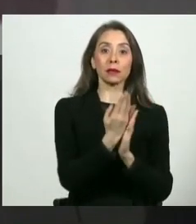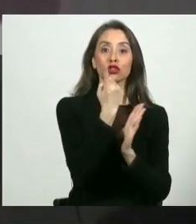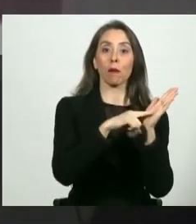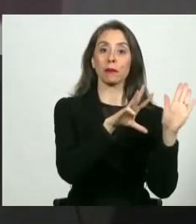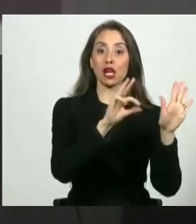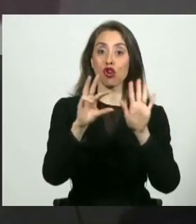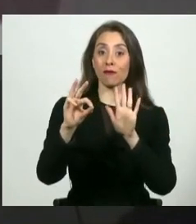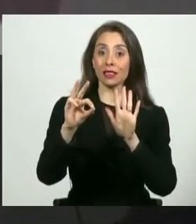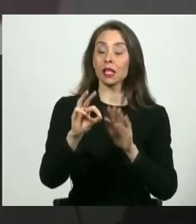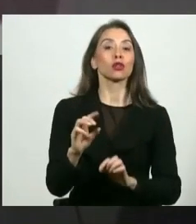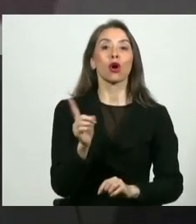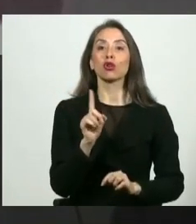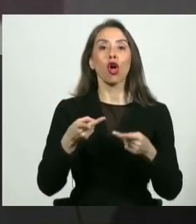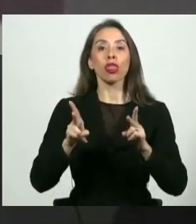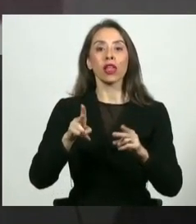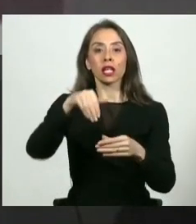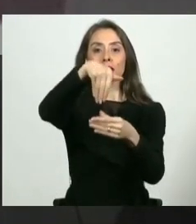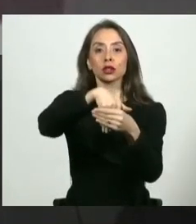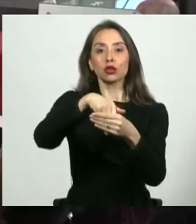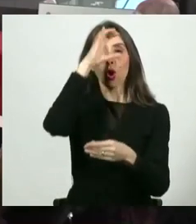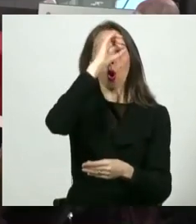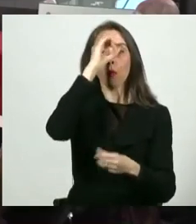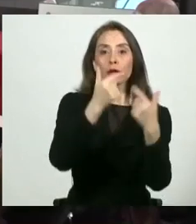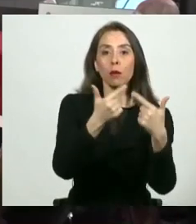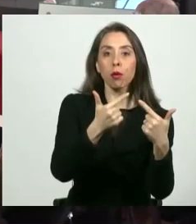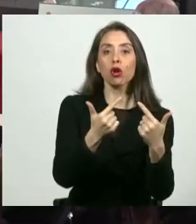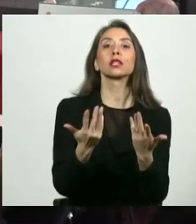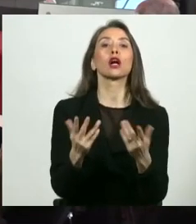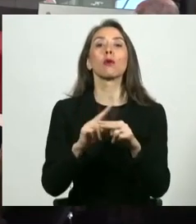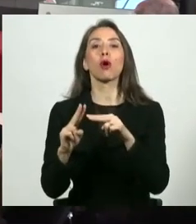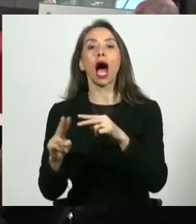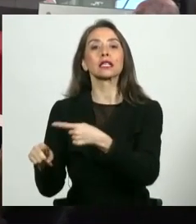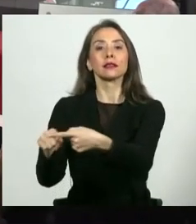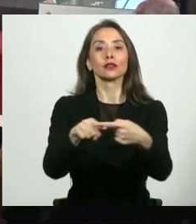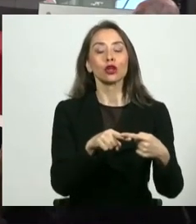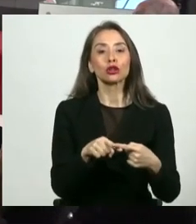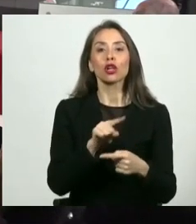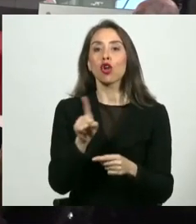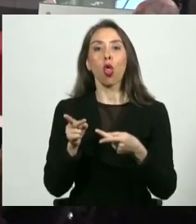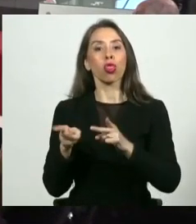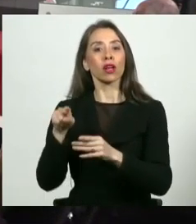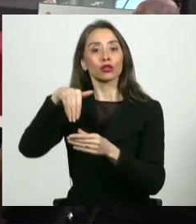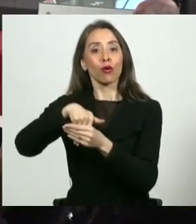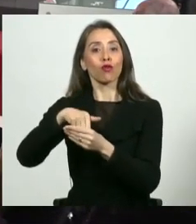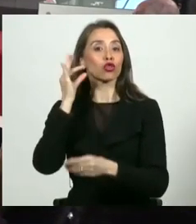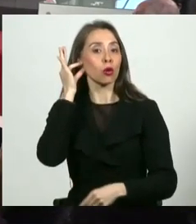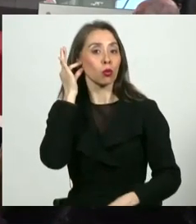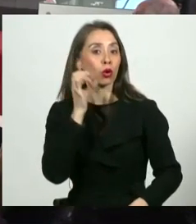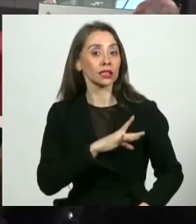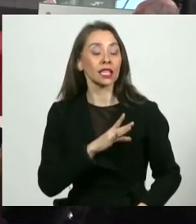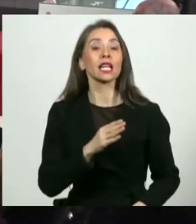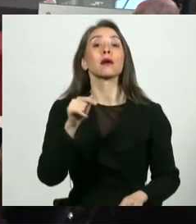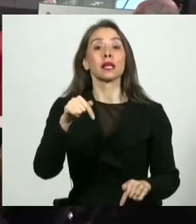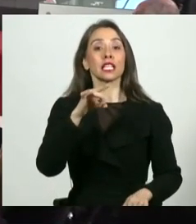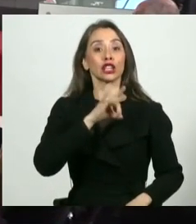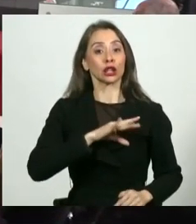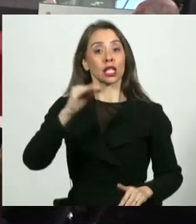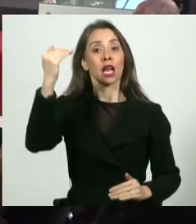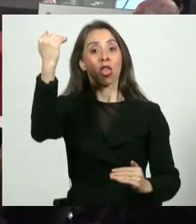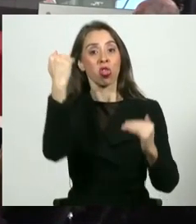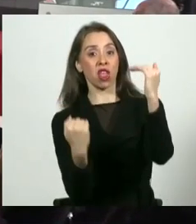tenían derecho a expresar su preferencia política o de cómo querían construir la sociedad. Léase, no tenían derecho al voto en Chile. La desigualdad en Chile